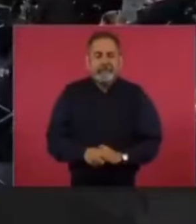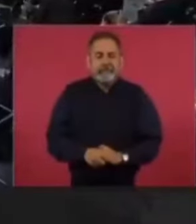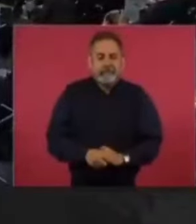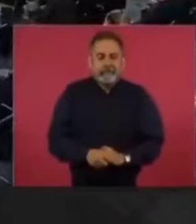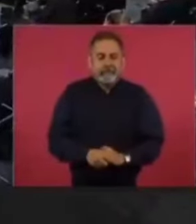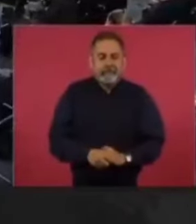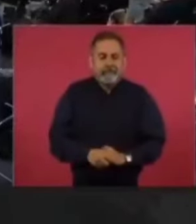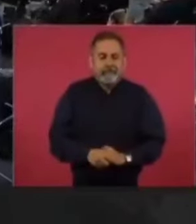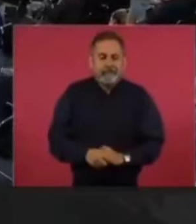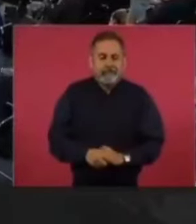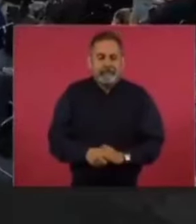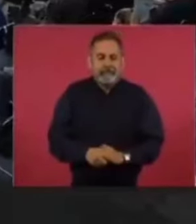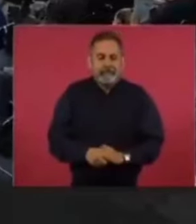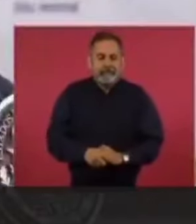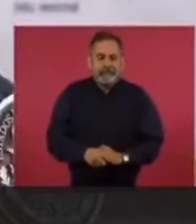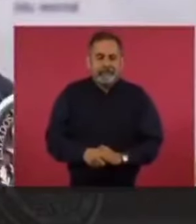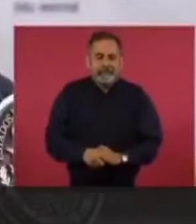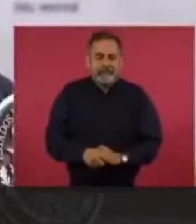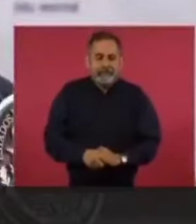Porque si no,